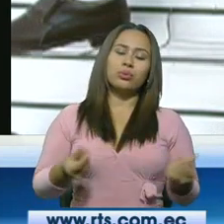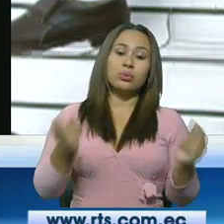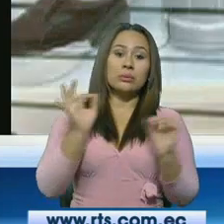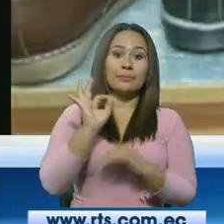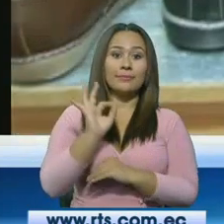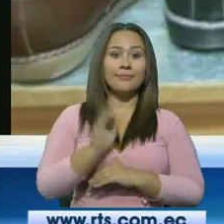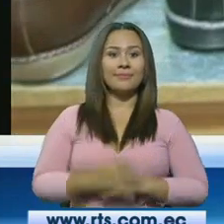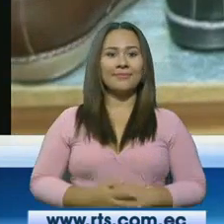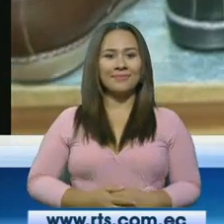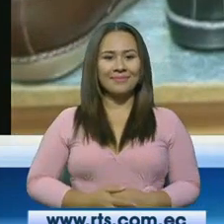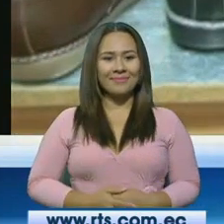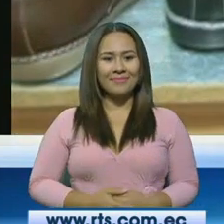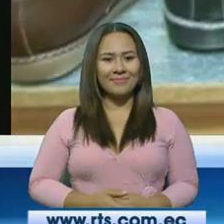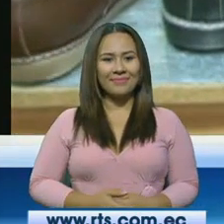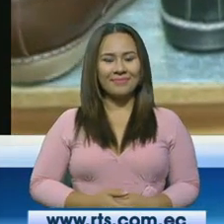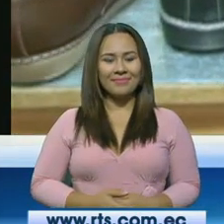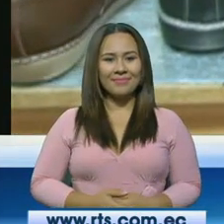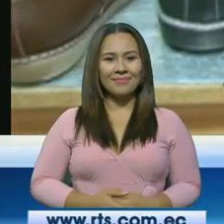digamos.